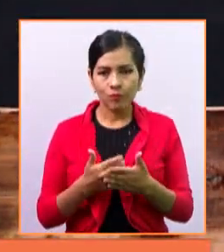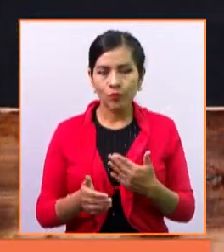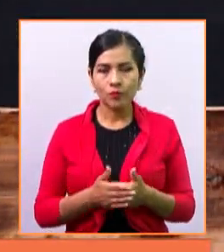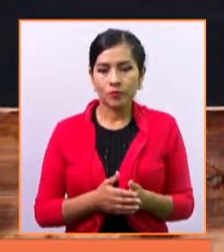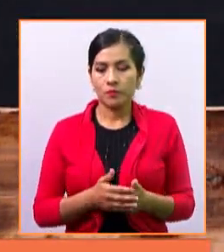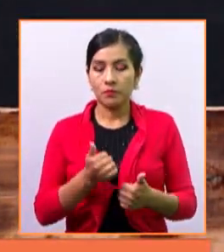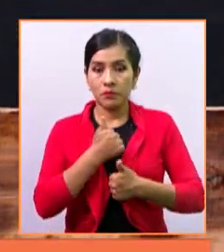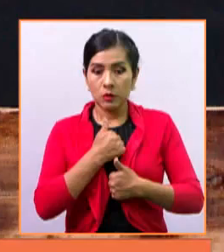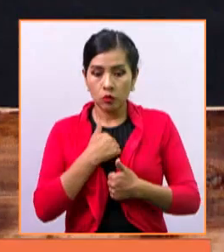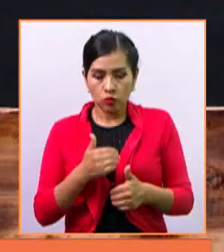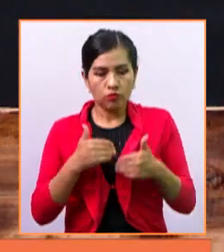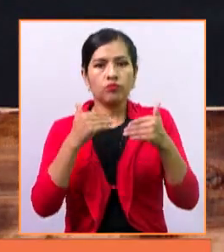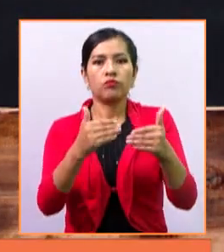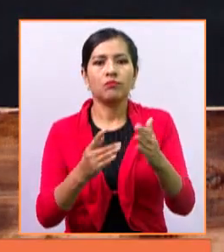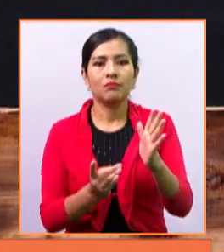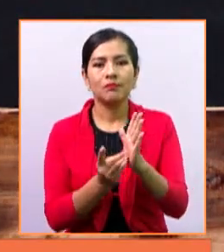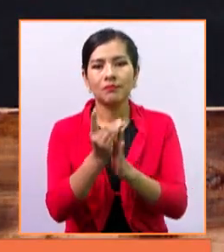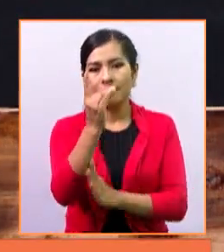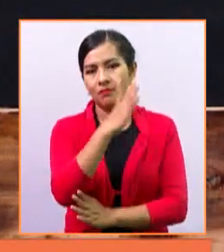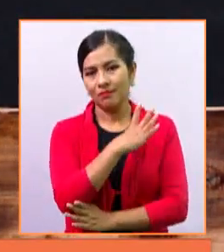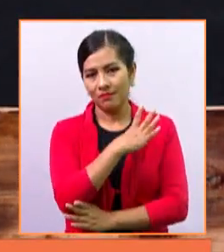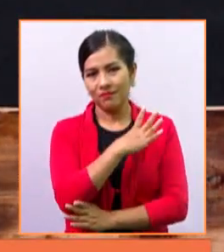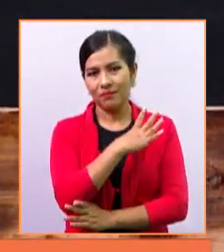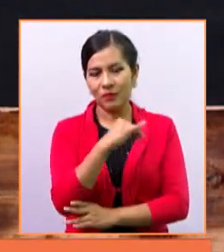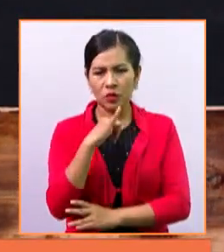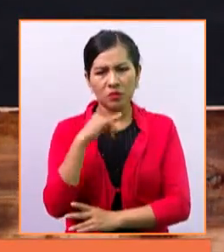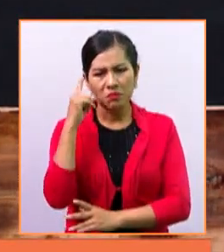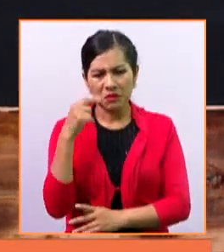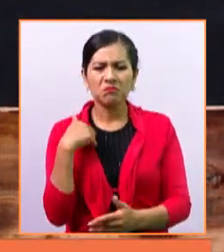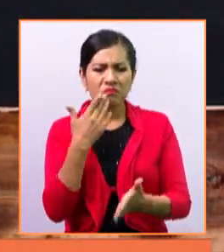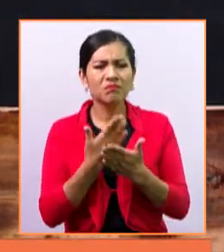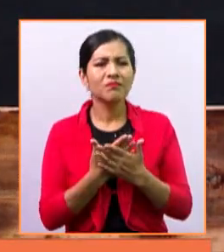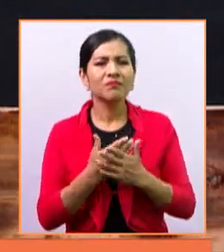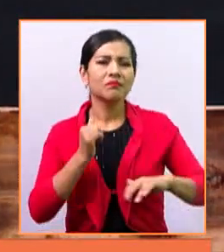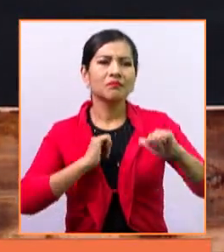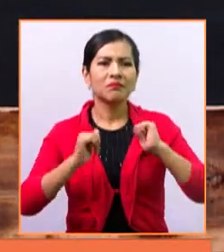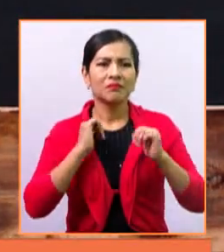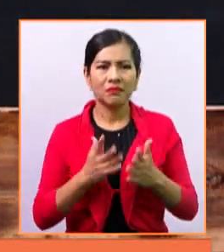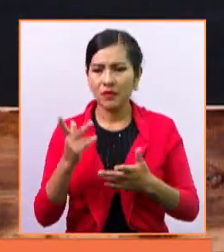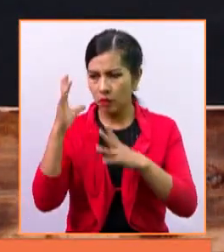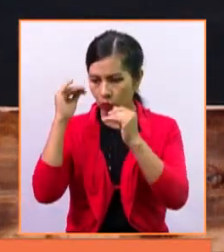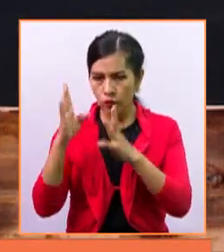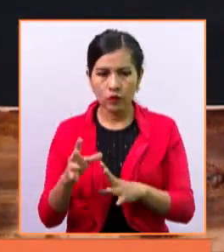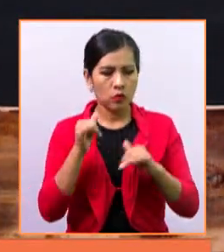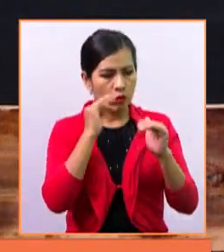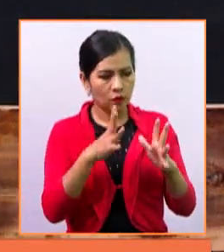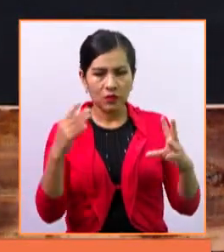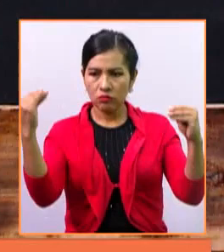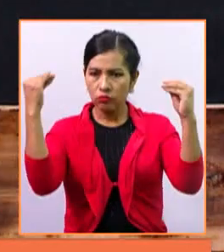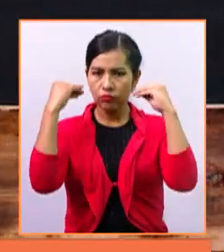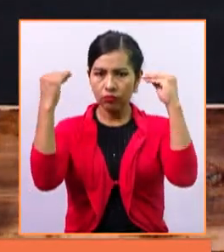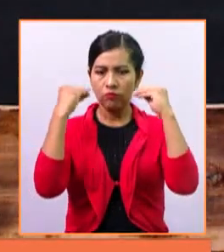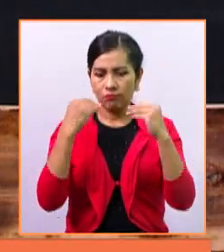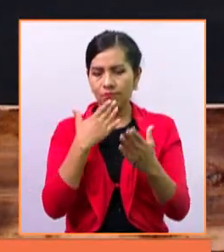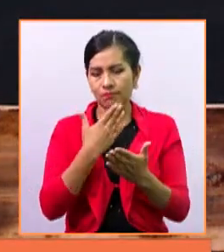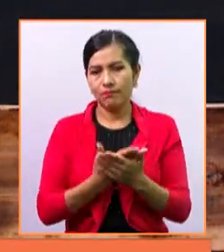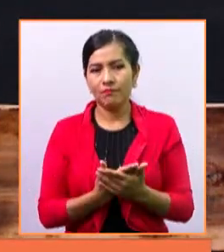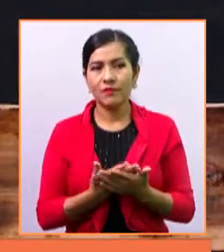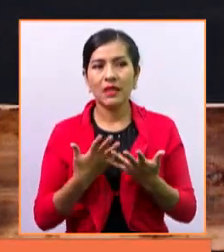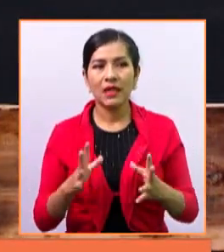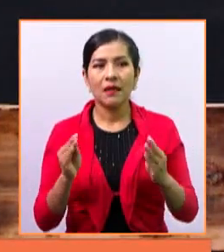me desarrollé bien. Yo creo que lo hice bien. Mi profesora lo sabe, mi profesor. Y